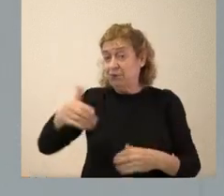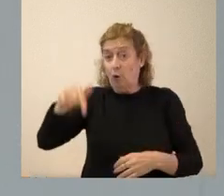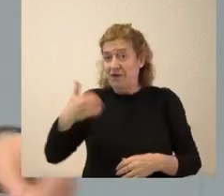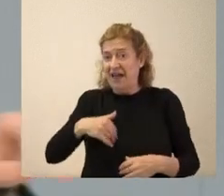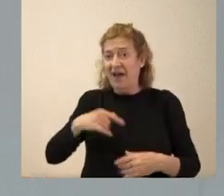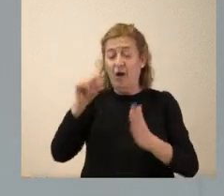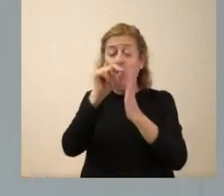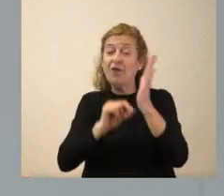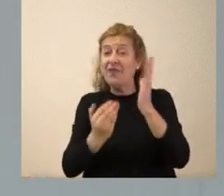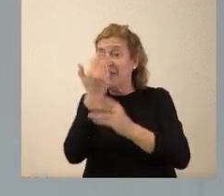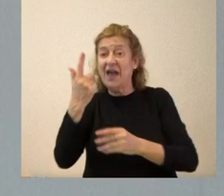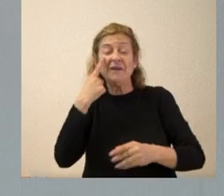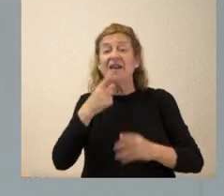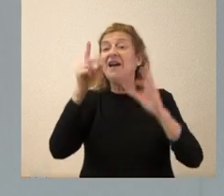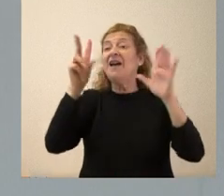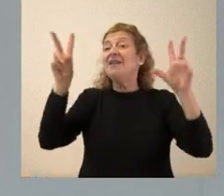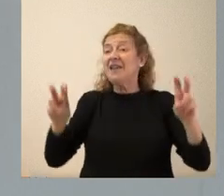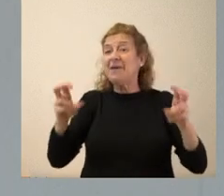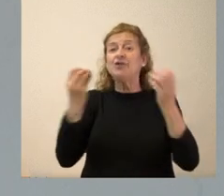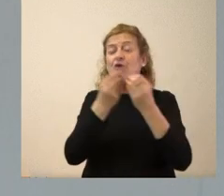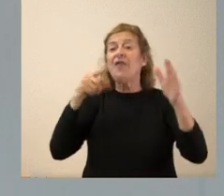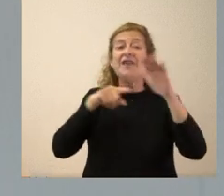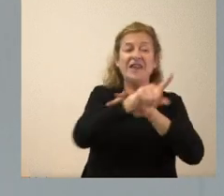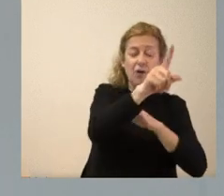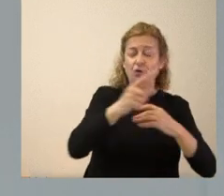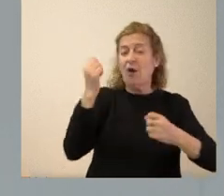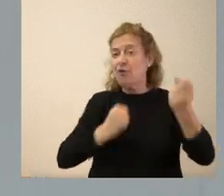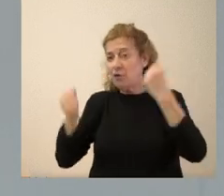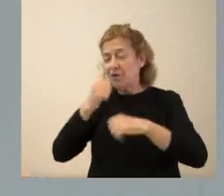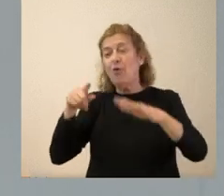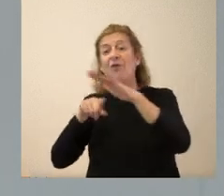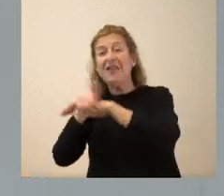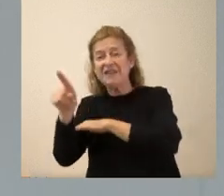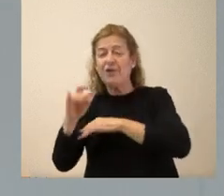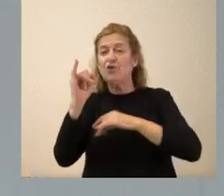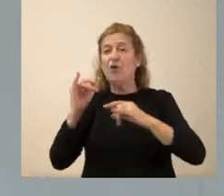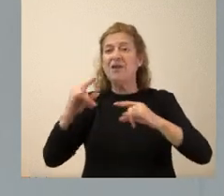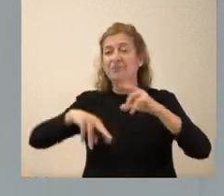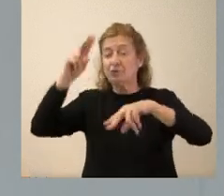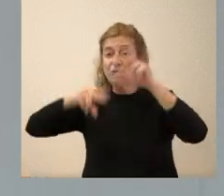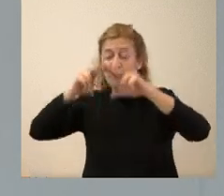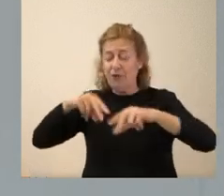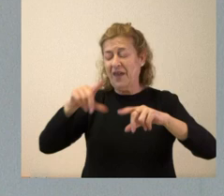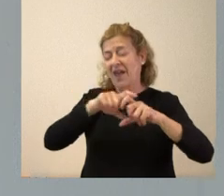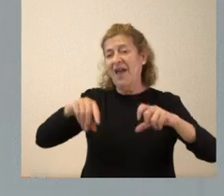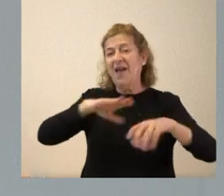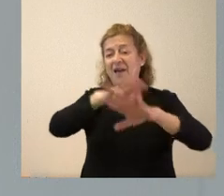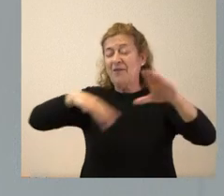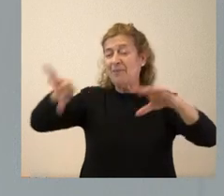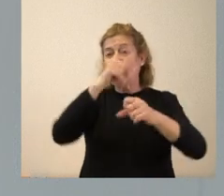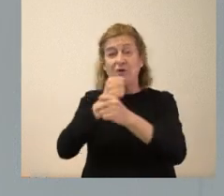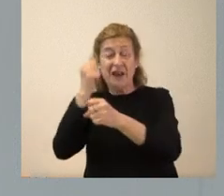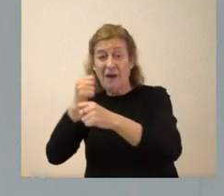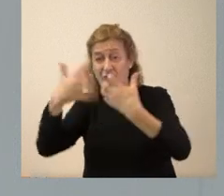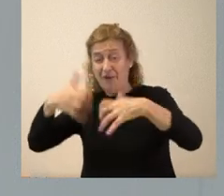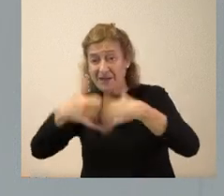en el orden del día ven ustedes que es un asunto que tienen que ver con el desarrollo económico por el desarrollo y construcción de polígonos empresariales que tiene que ver también con la